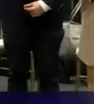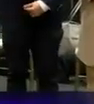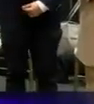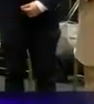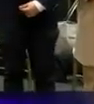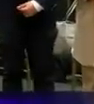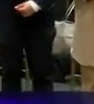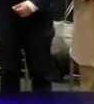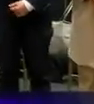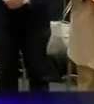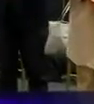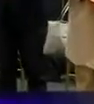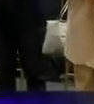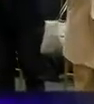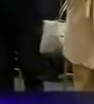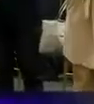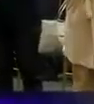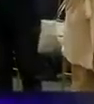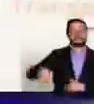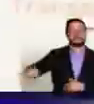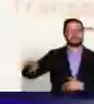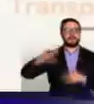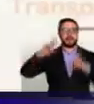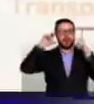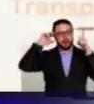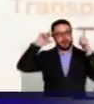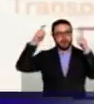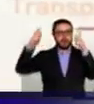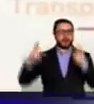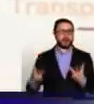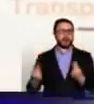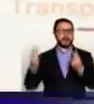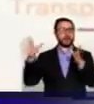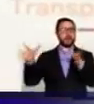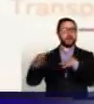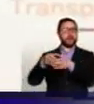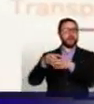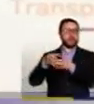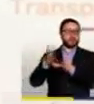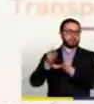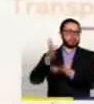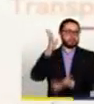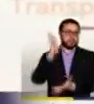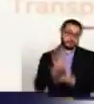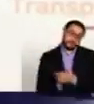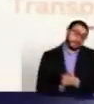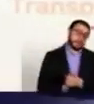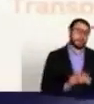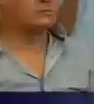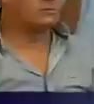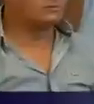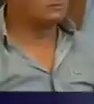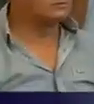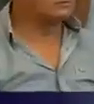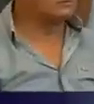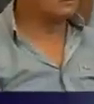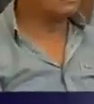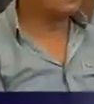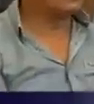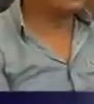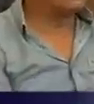y de calidad para combatir la violencia. Pero en realidad la ciencia tiene que entregarse al